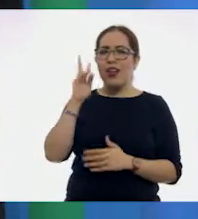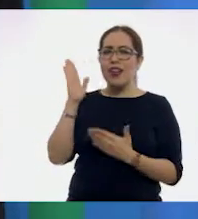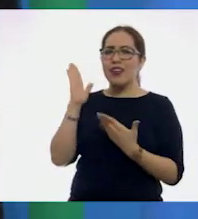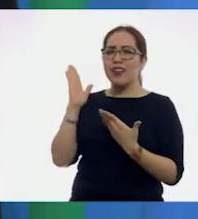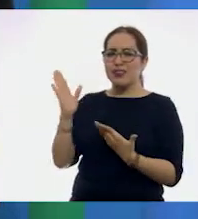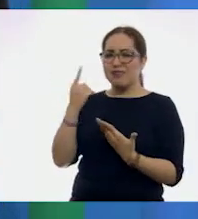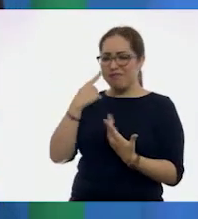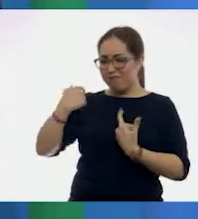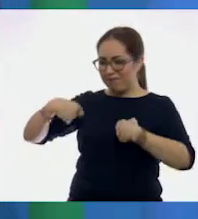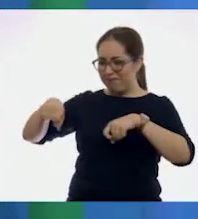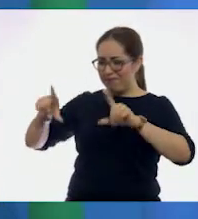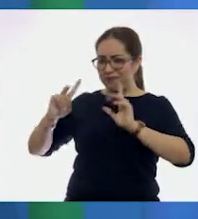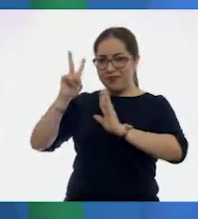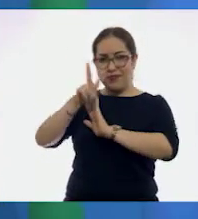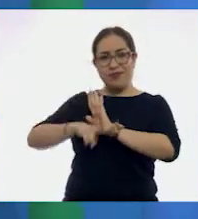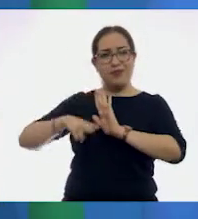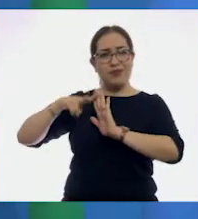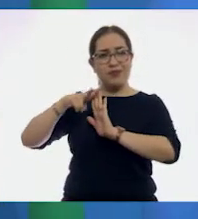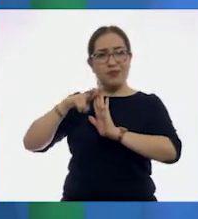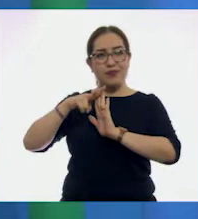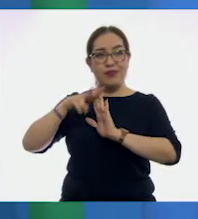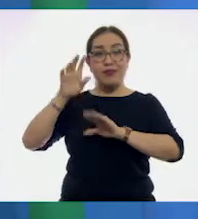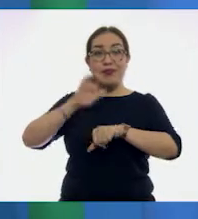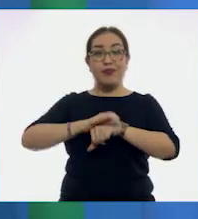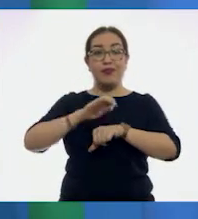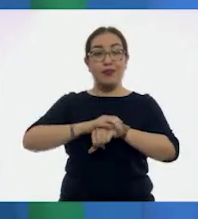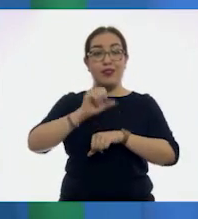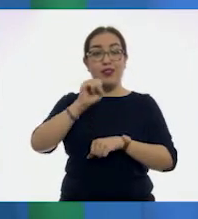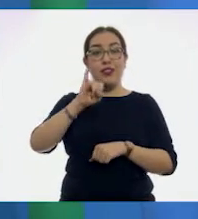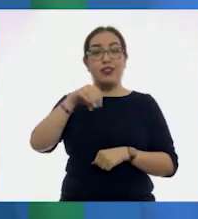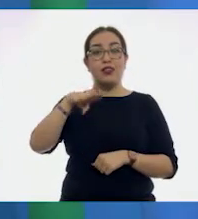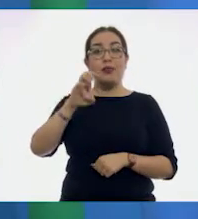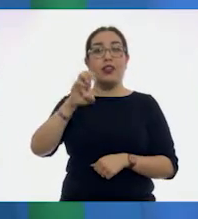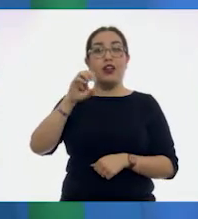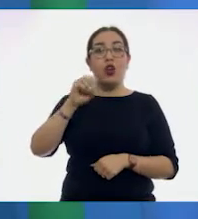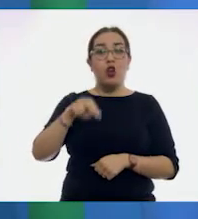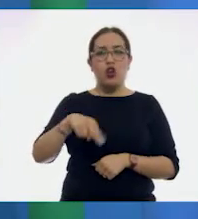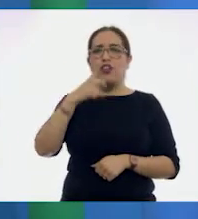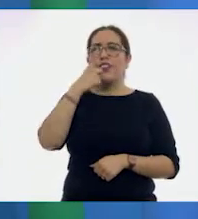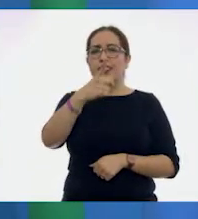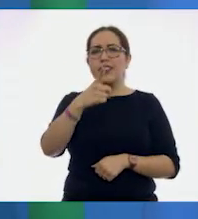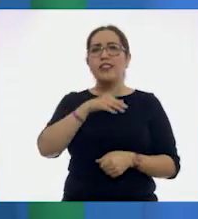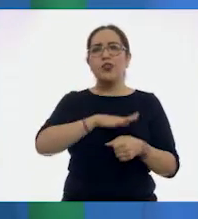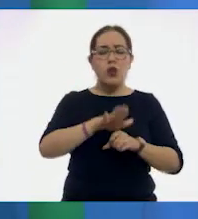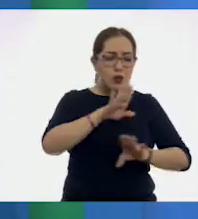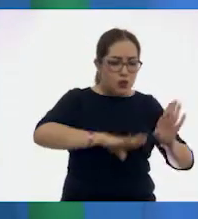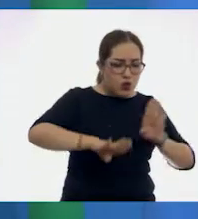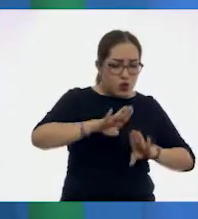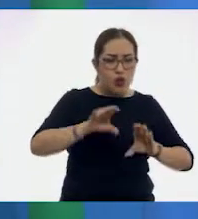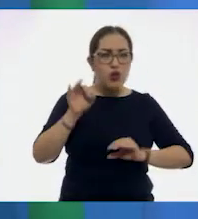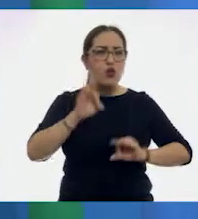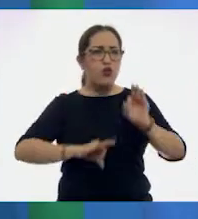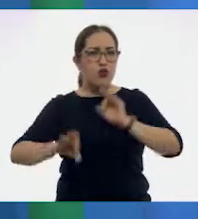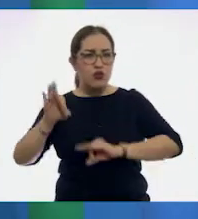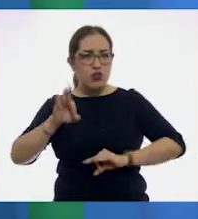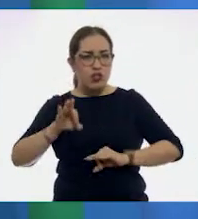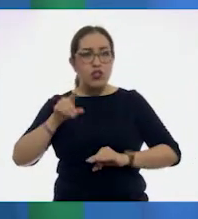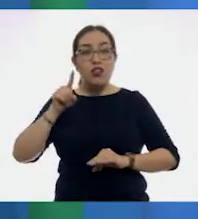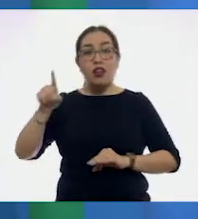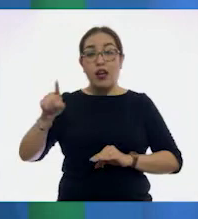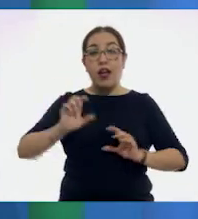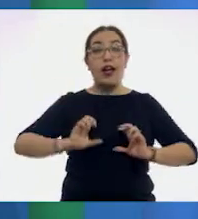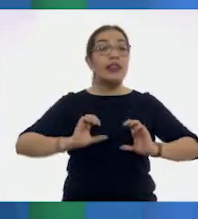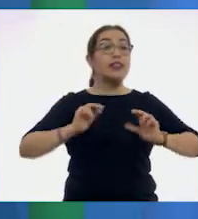el siguiente video en el que nuestro amigo Simeón nos enseña algunos de los factores físicos y biológicos de la selva de